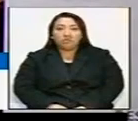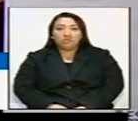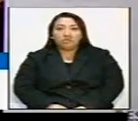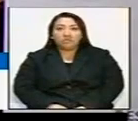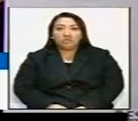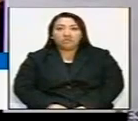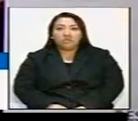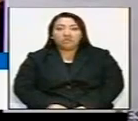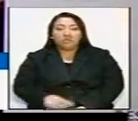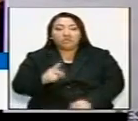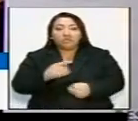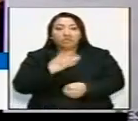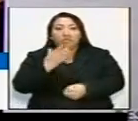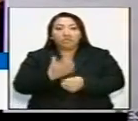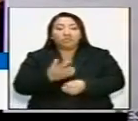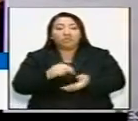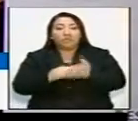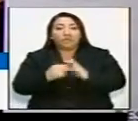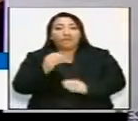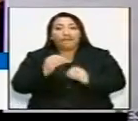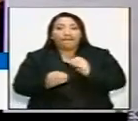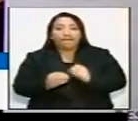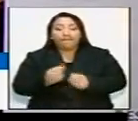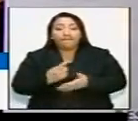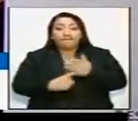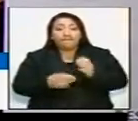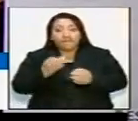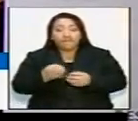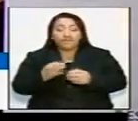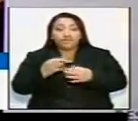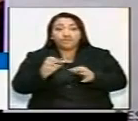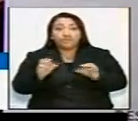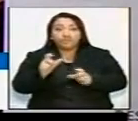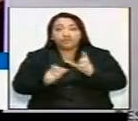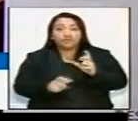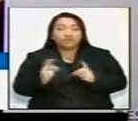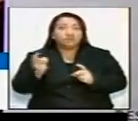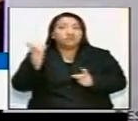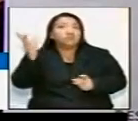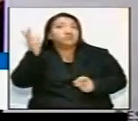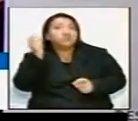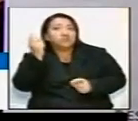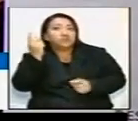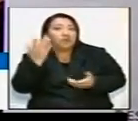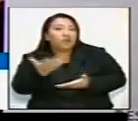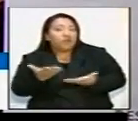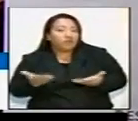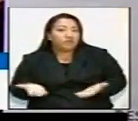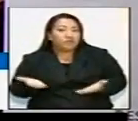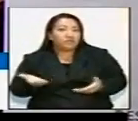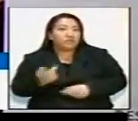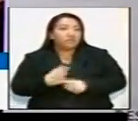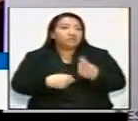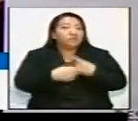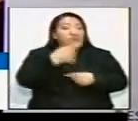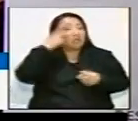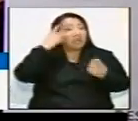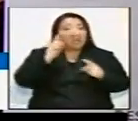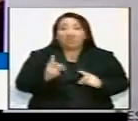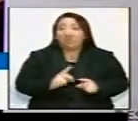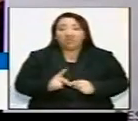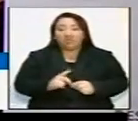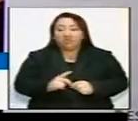Uno de los problemas con las reformas es que el público solamente escucha un lado de la historia. Aquellos que no están de acuerdo con las